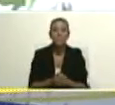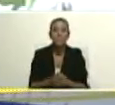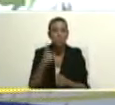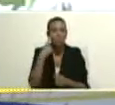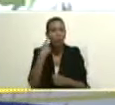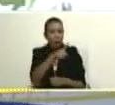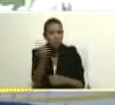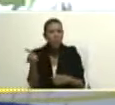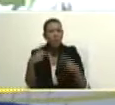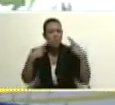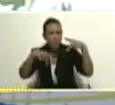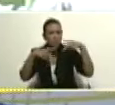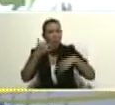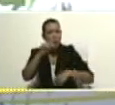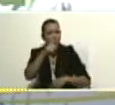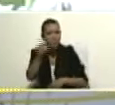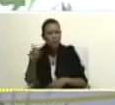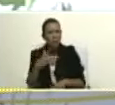tienen TikTok?